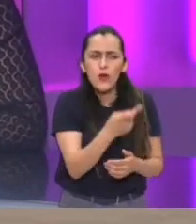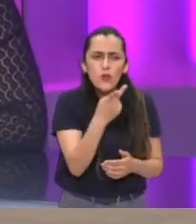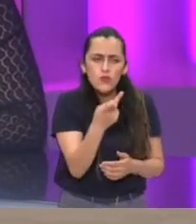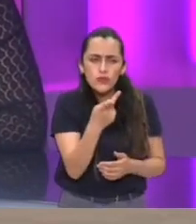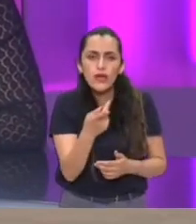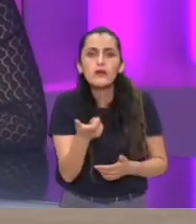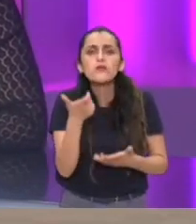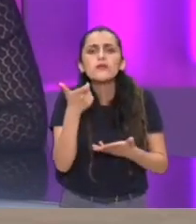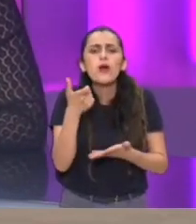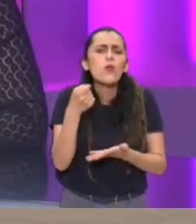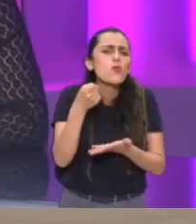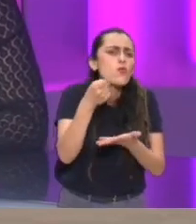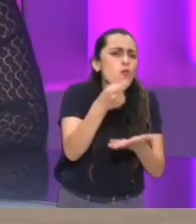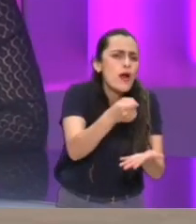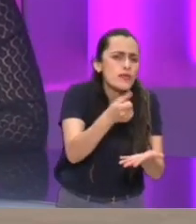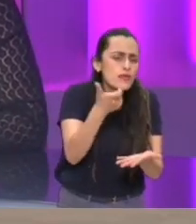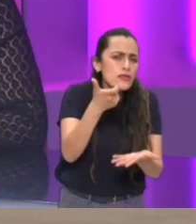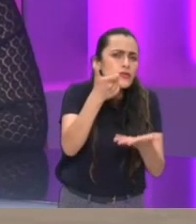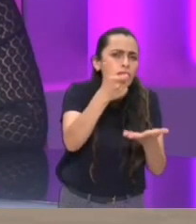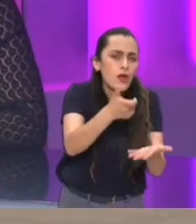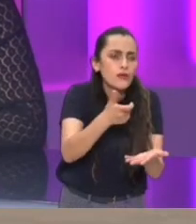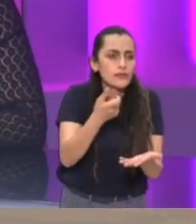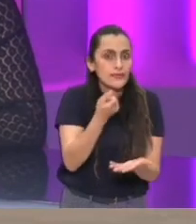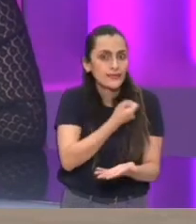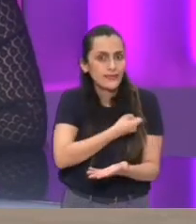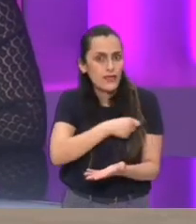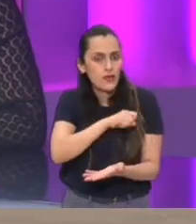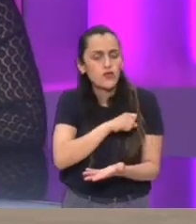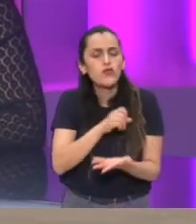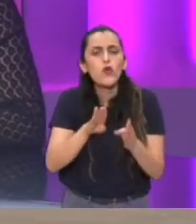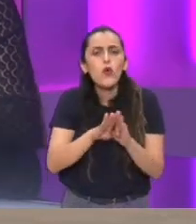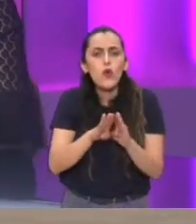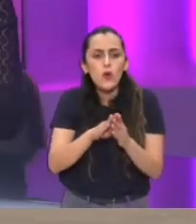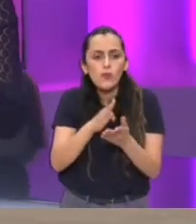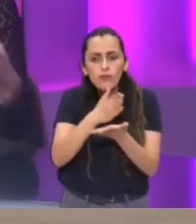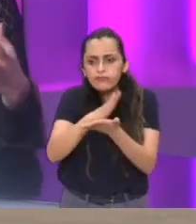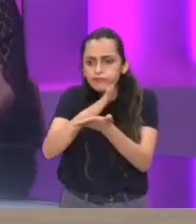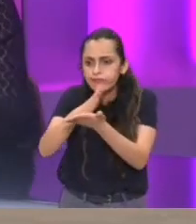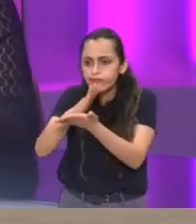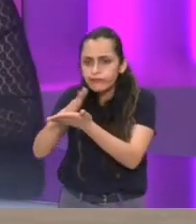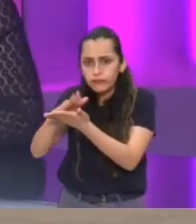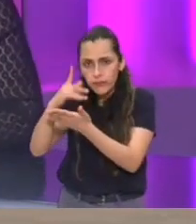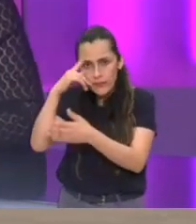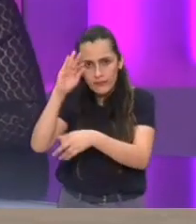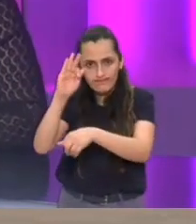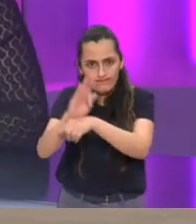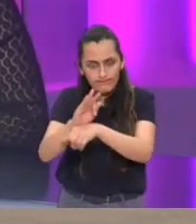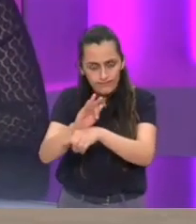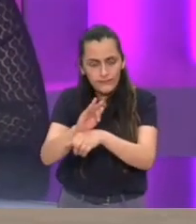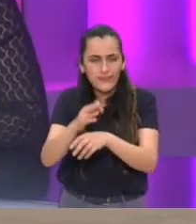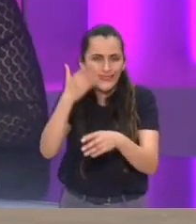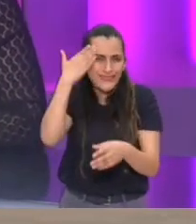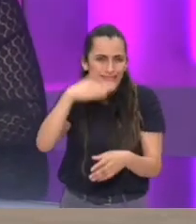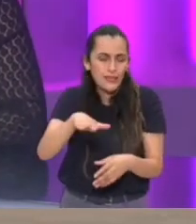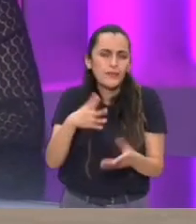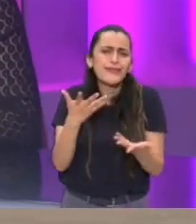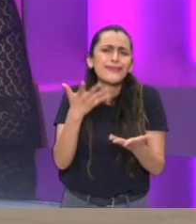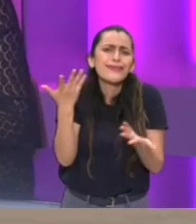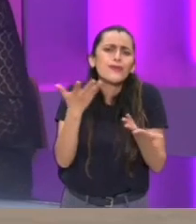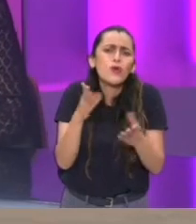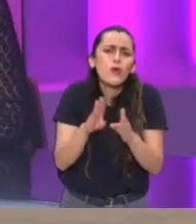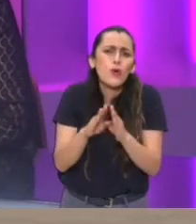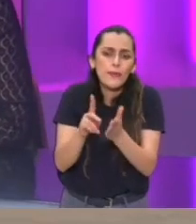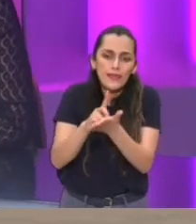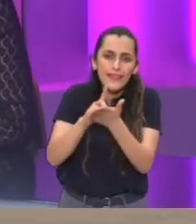¿cuánto invertir en salud y cómo distribuirlo? Ya han mencionado los diferentes institutos todo lo que compone el gasto de salud. ¿Qué hacer para garantizar este